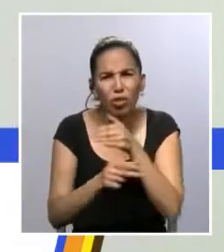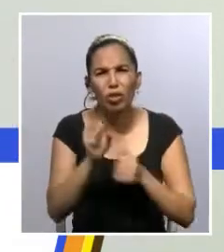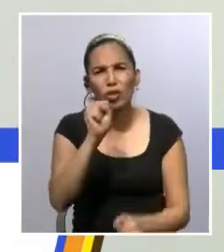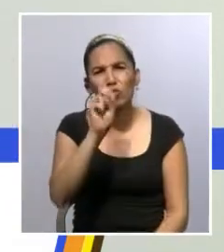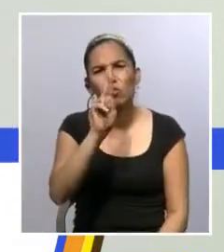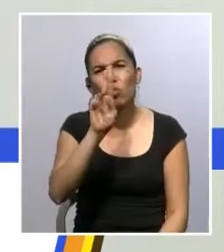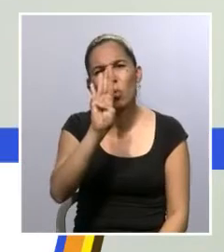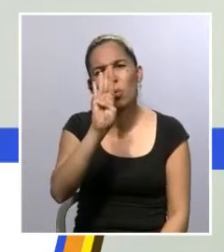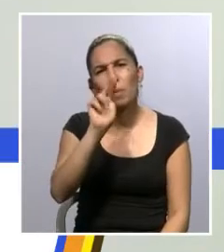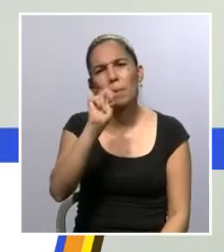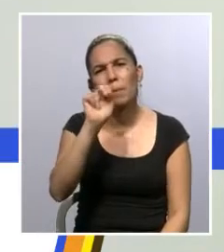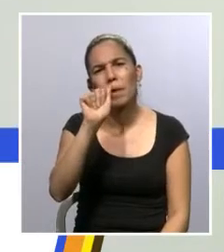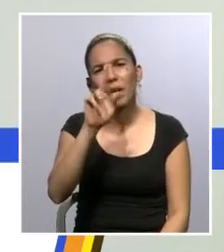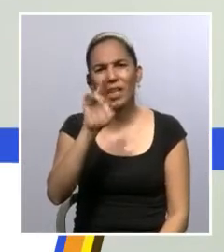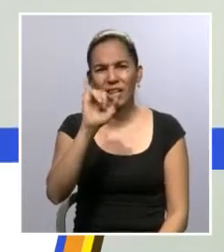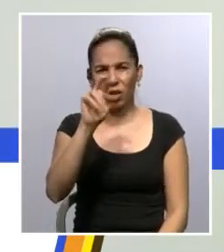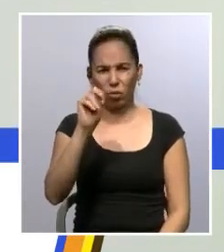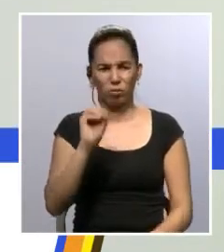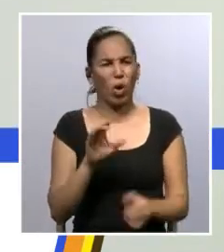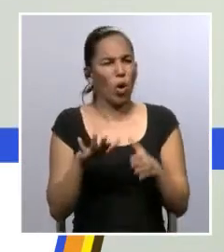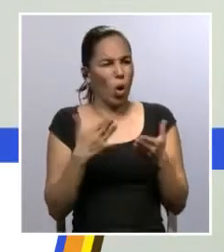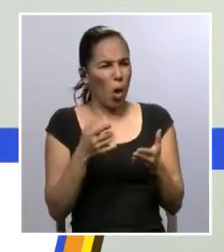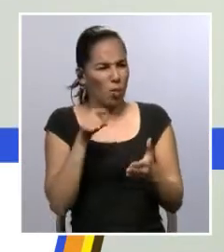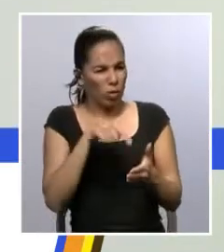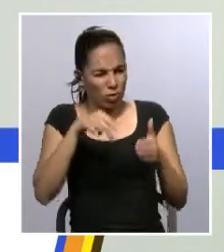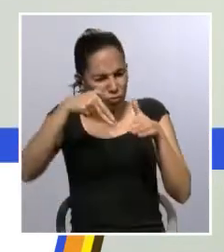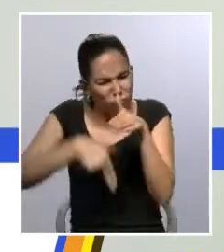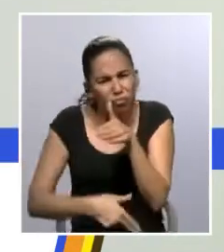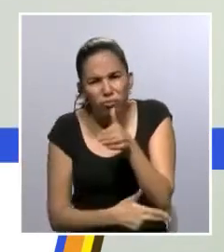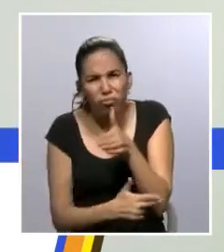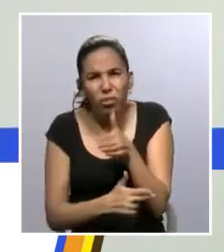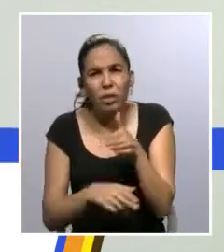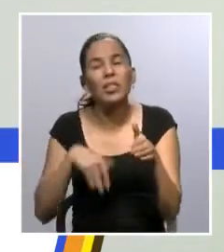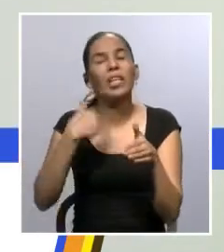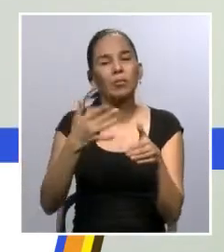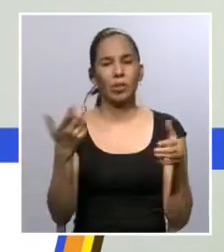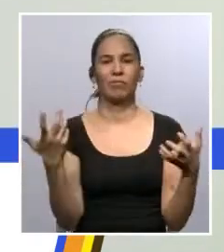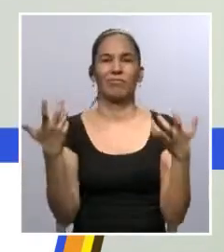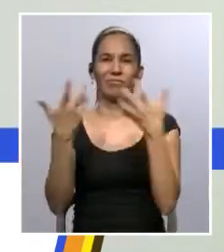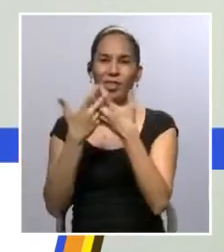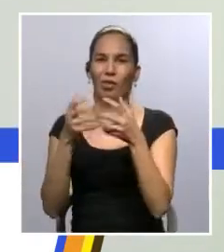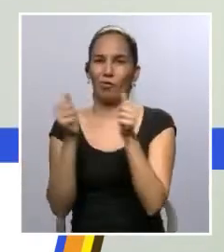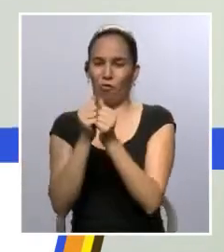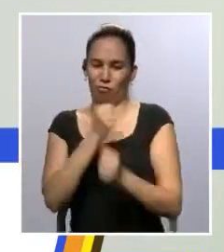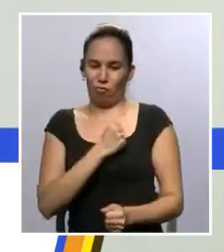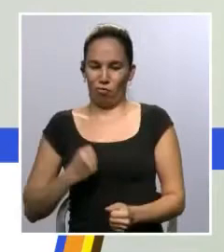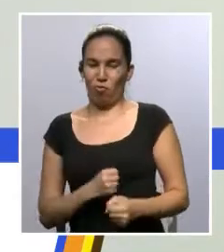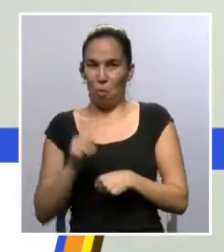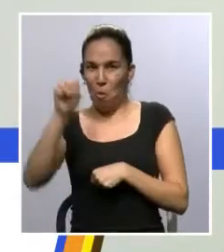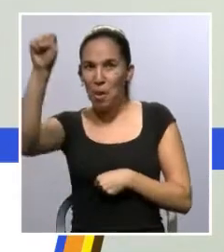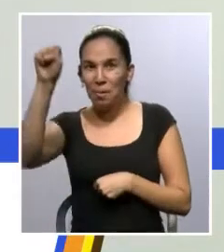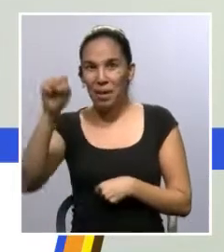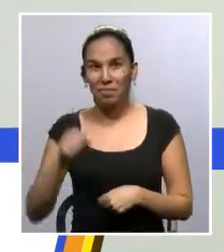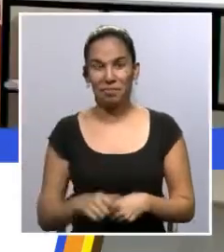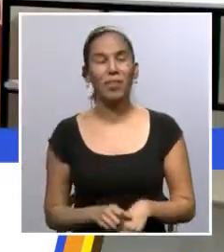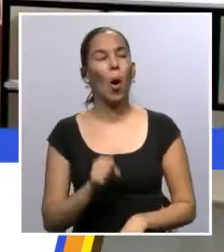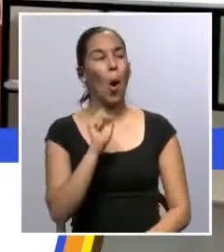los elementos para explicar cómo funciona un submarino y después lo relacionamos con Superman. Bueno, vamos a ver entonces